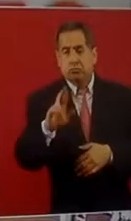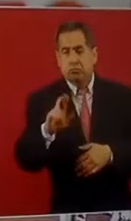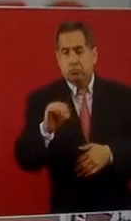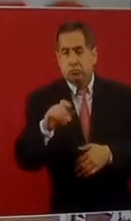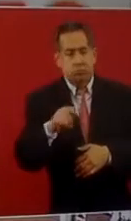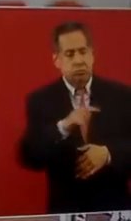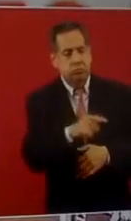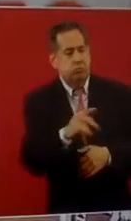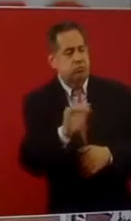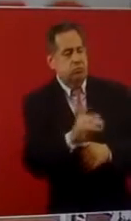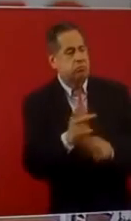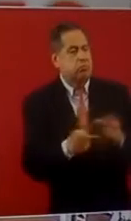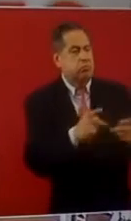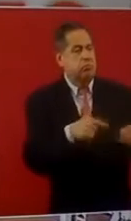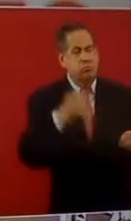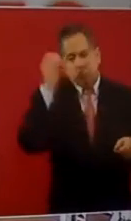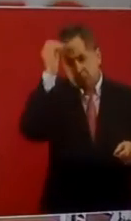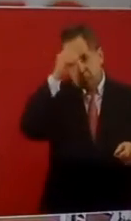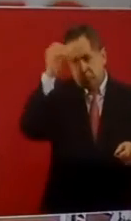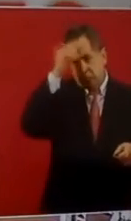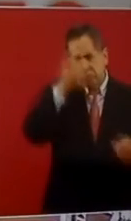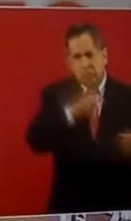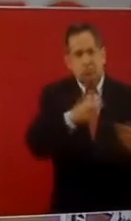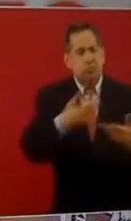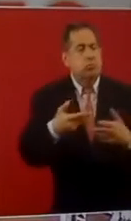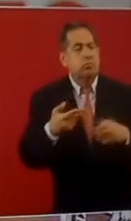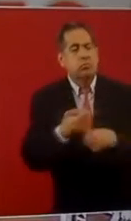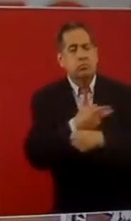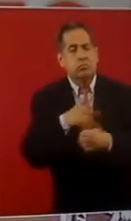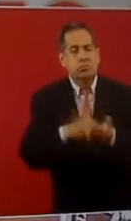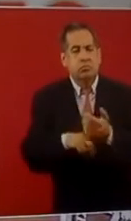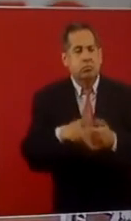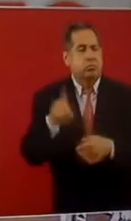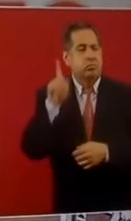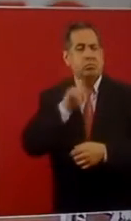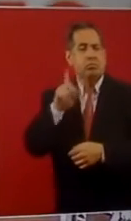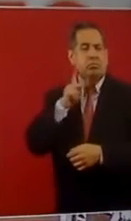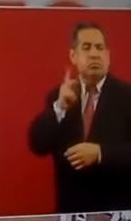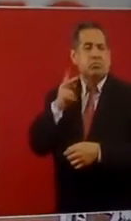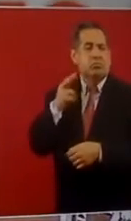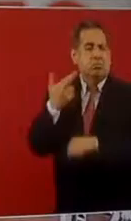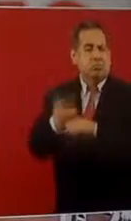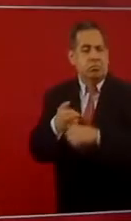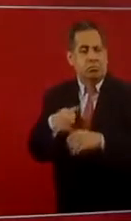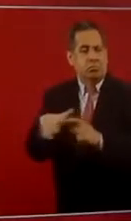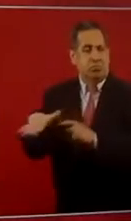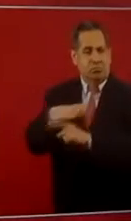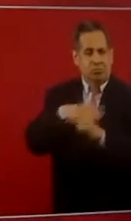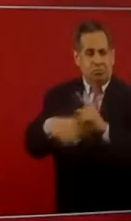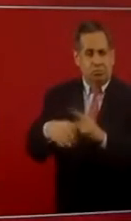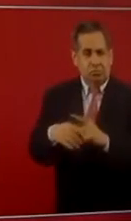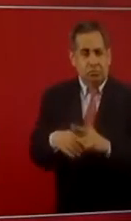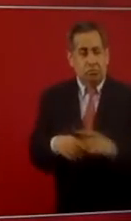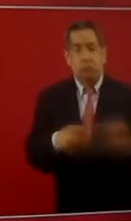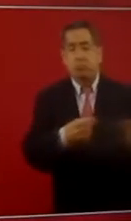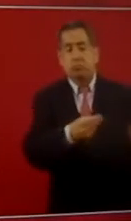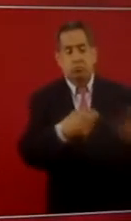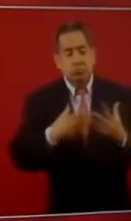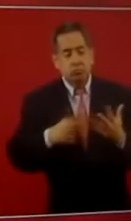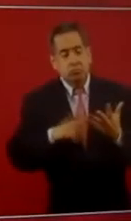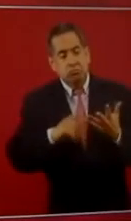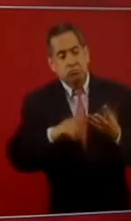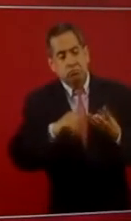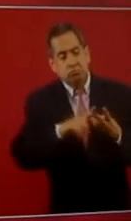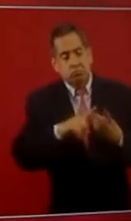del presidente de la República, Andrés Manuel López Obrador. El monto será de 11,460 pesos. El secretario de